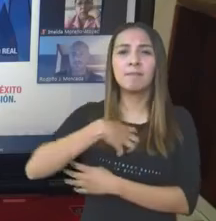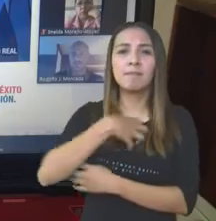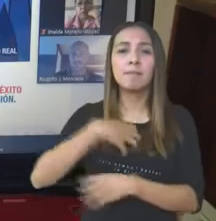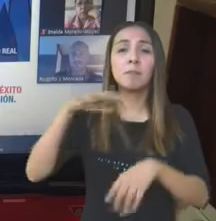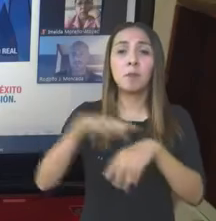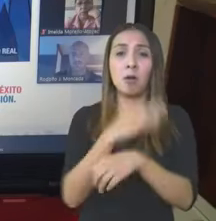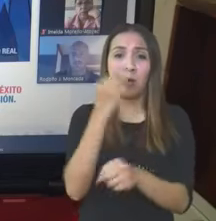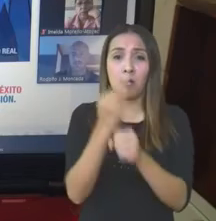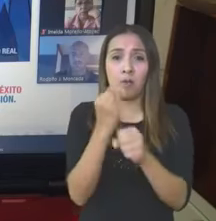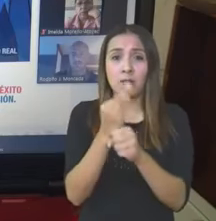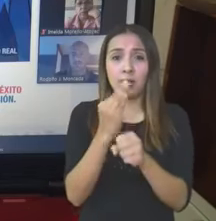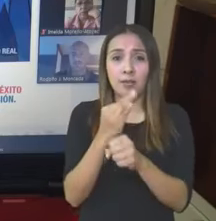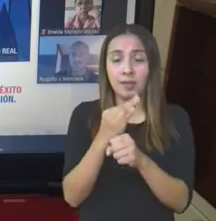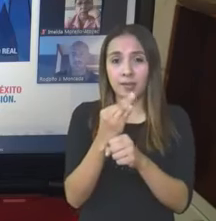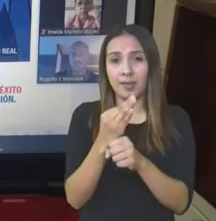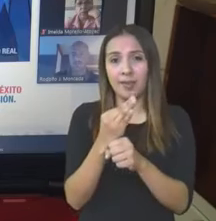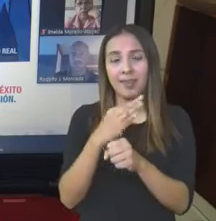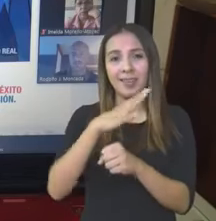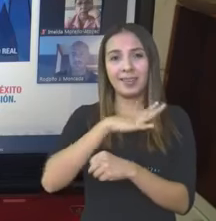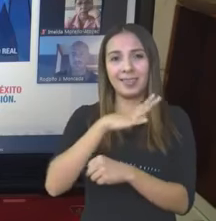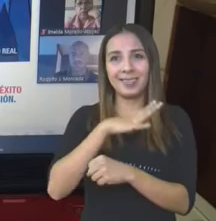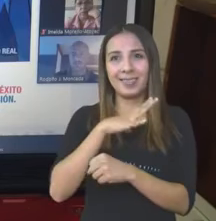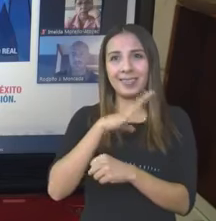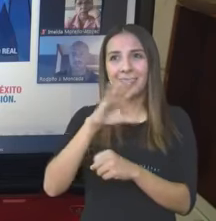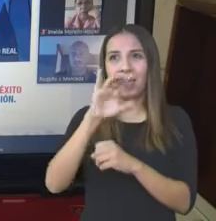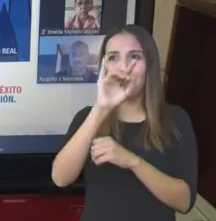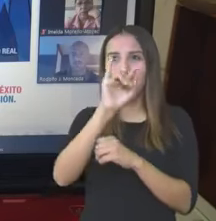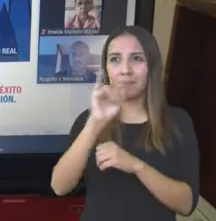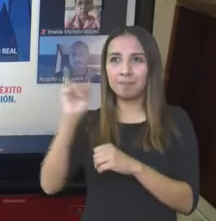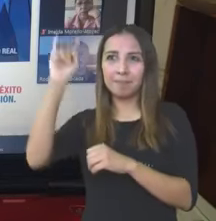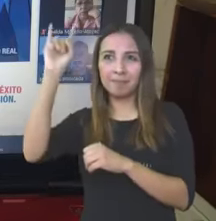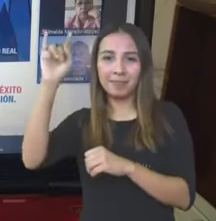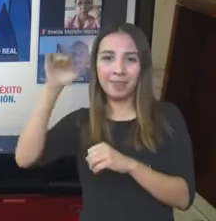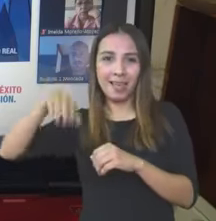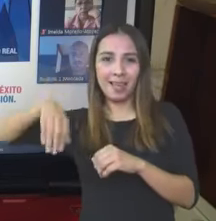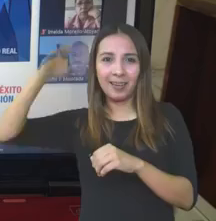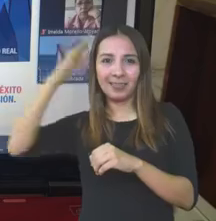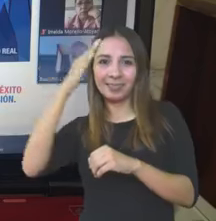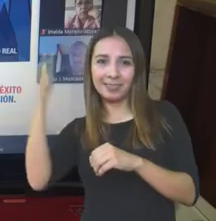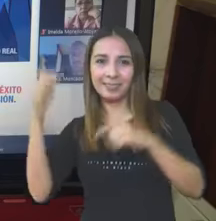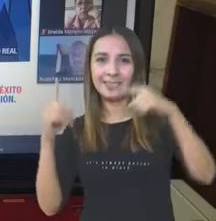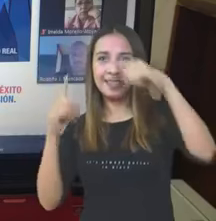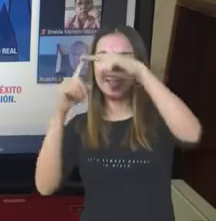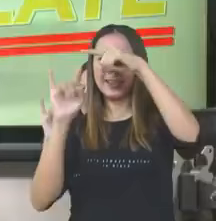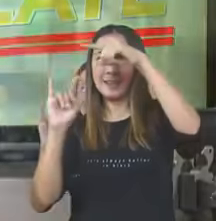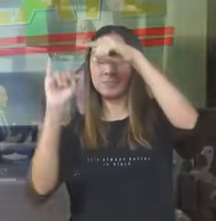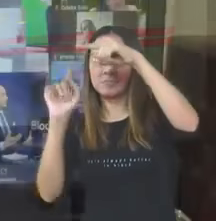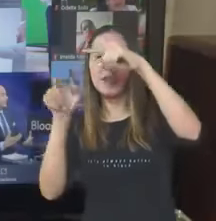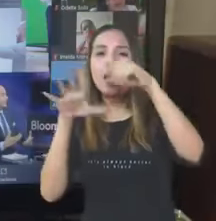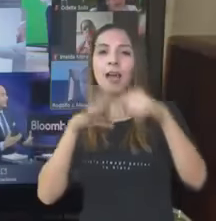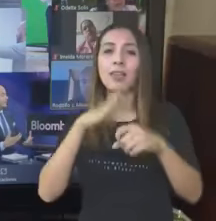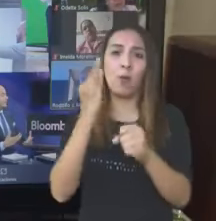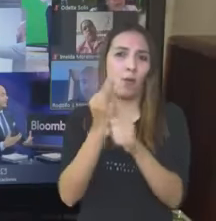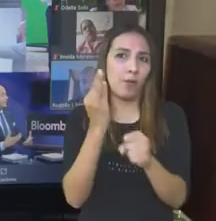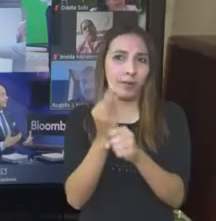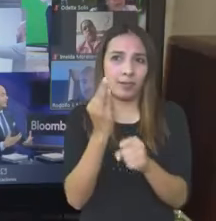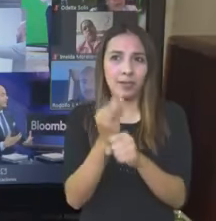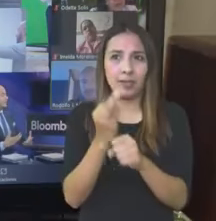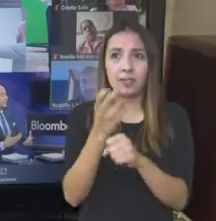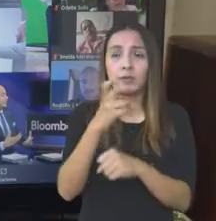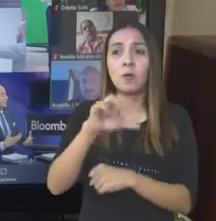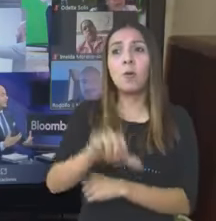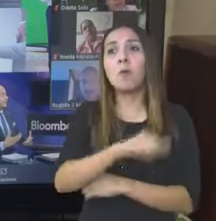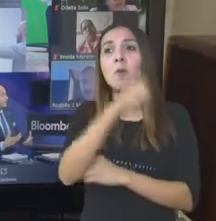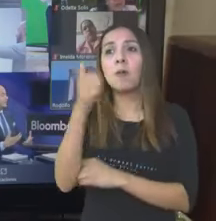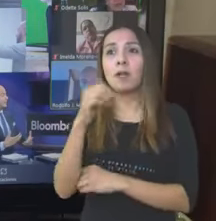ahorita en estos momentos. Estamos en la parte superior del lado derecho, la fotografía ahorita en tiempo real. Tenemos otra por ahí, ahí